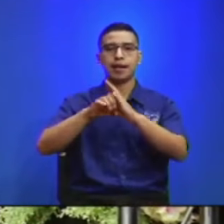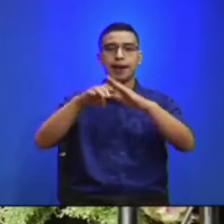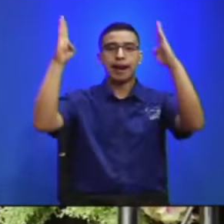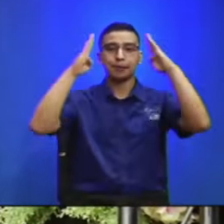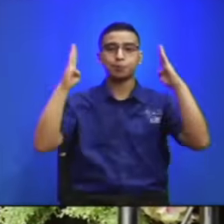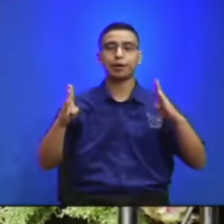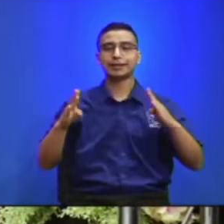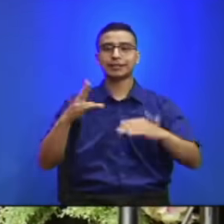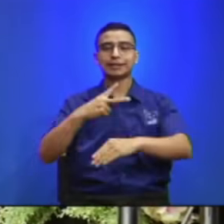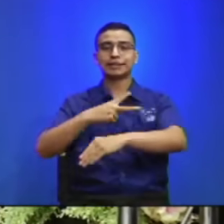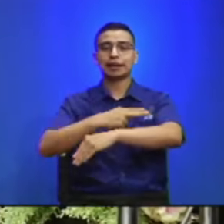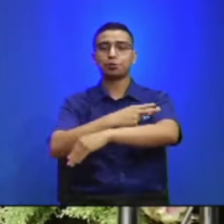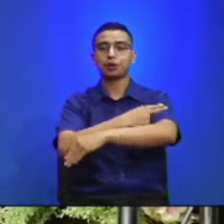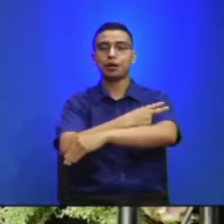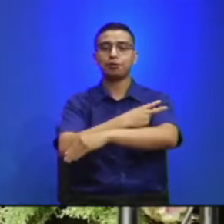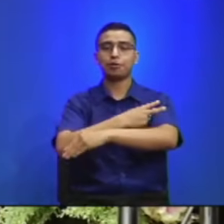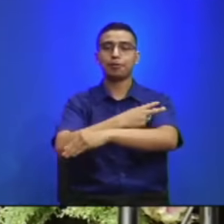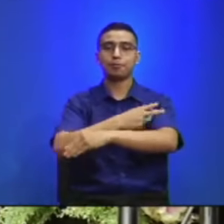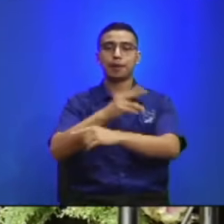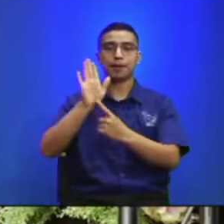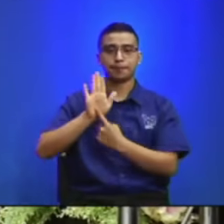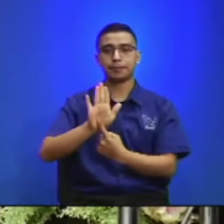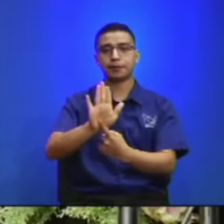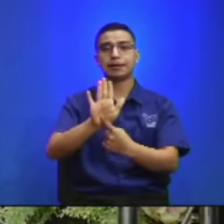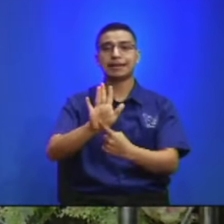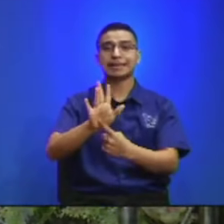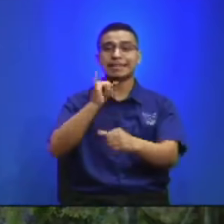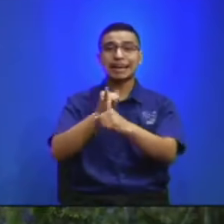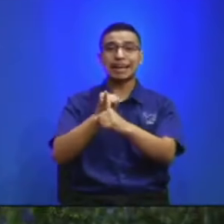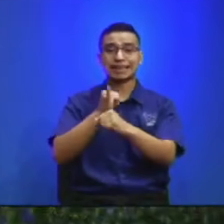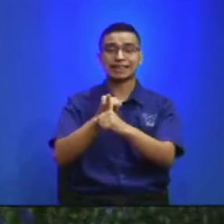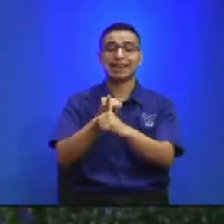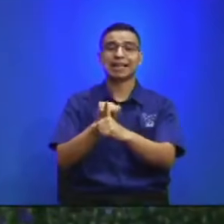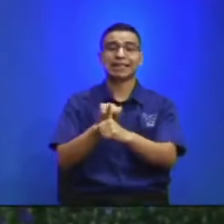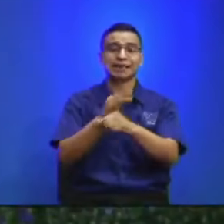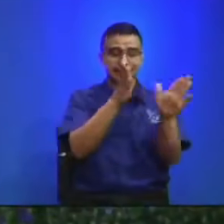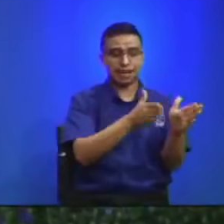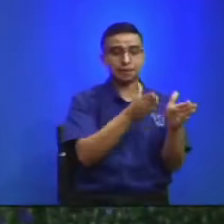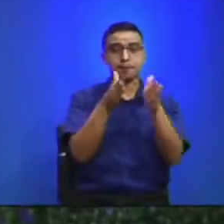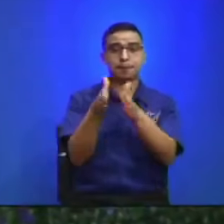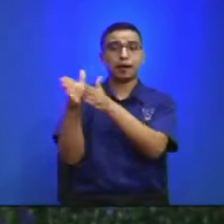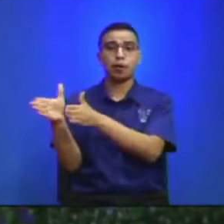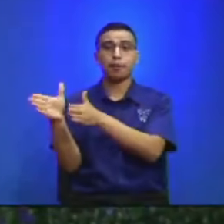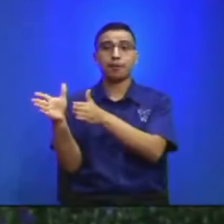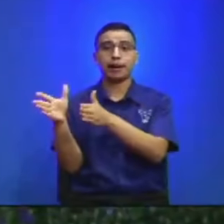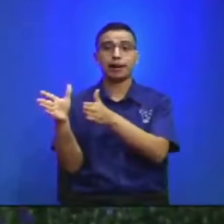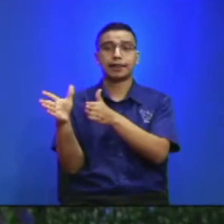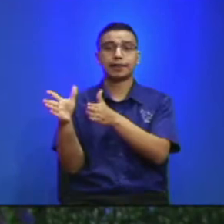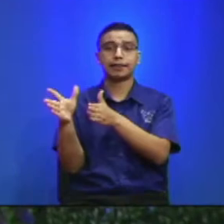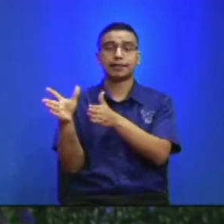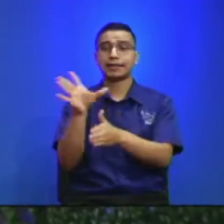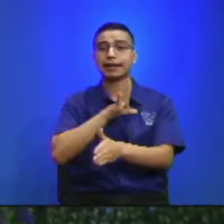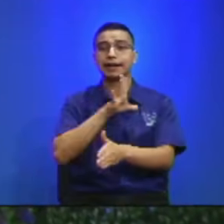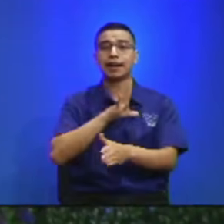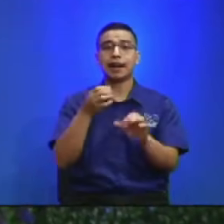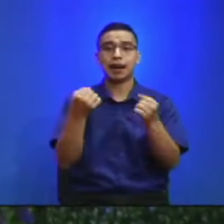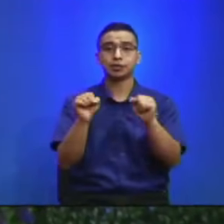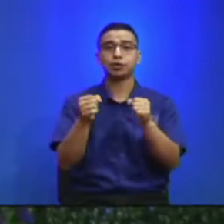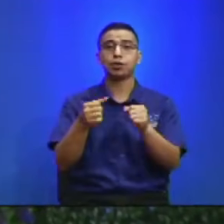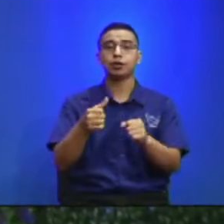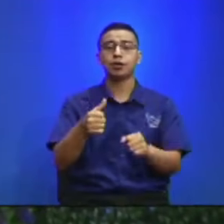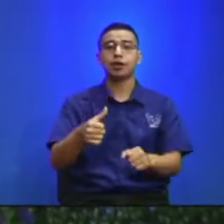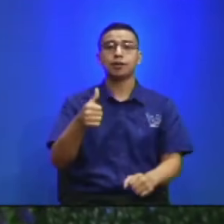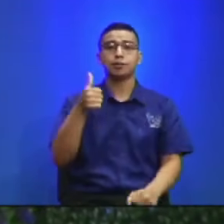llegado a su esposa se le ha concedido que se vista el lino fino blanco resplandeciente quiere decir